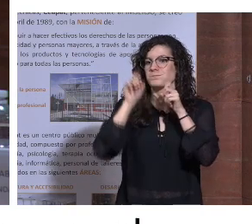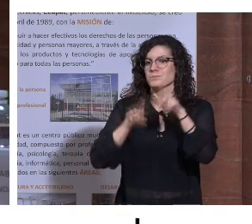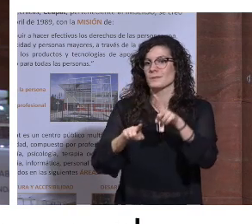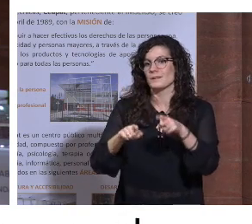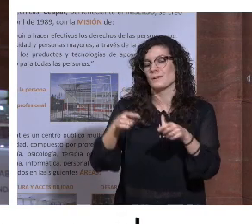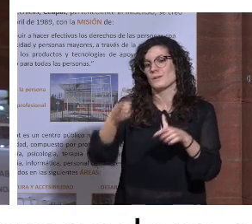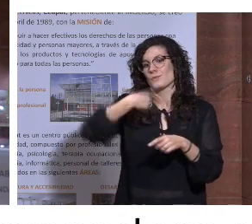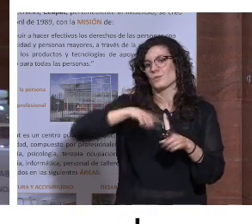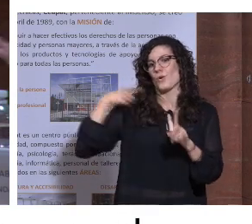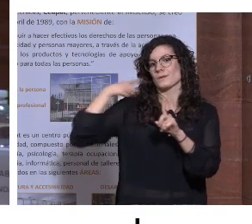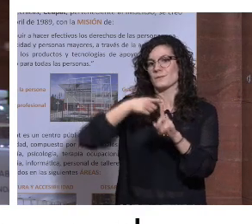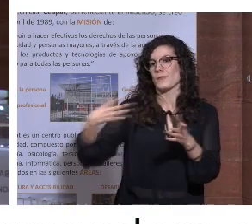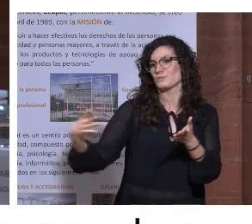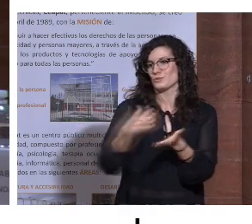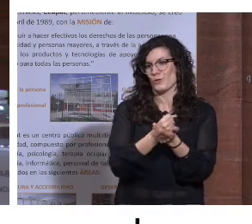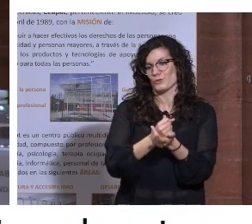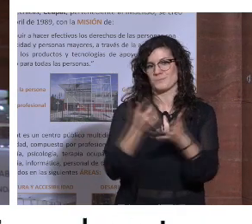todos.